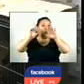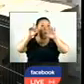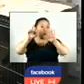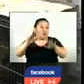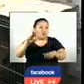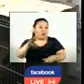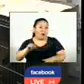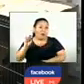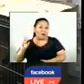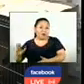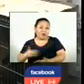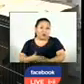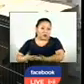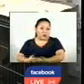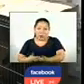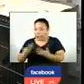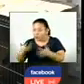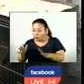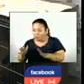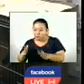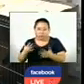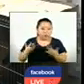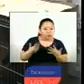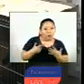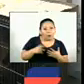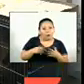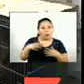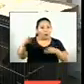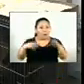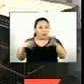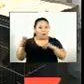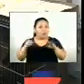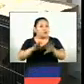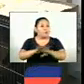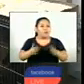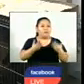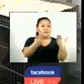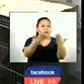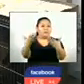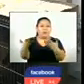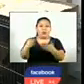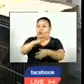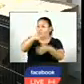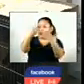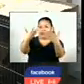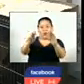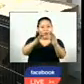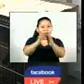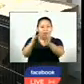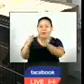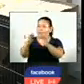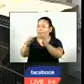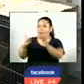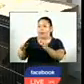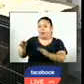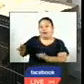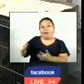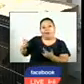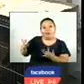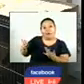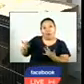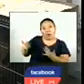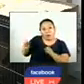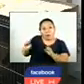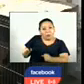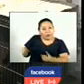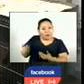rescatada y se le buscó un hogar donde estar mientras sus perritos se daban en adopción todos están en buenos hogares ahora ella está esperando su